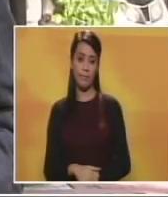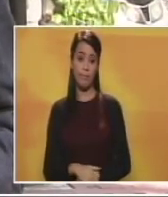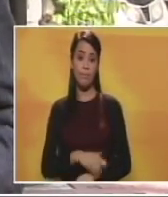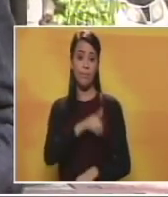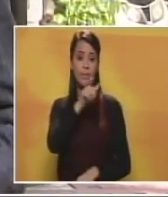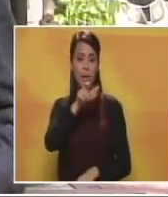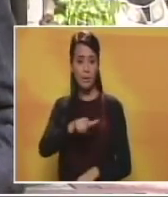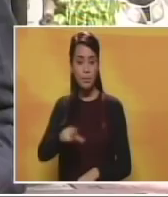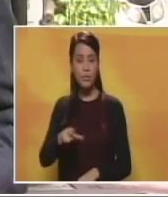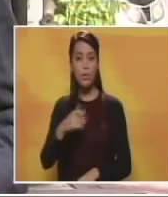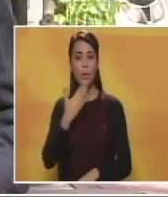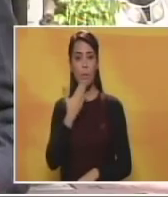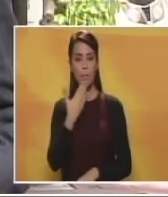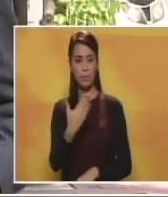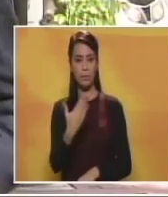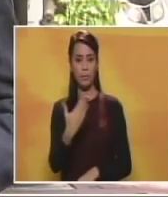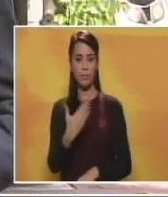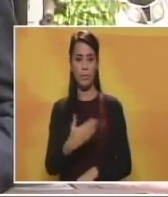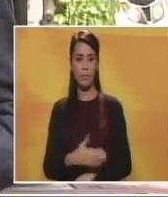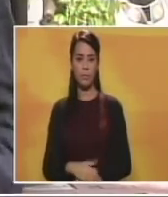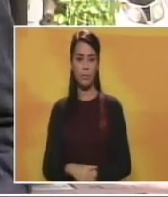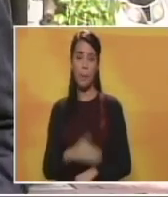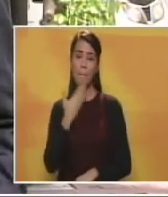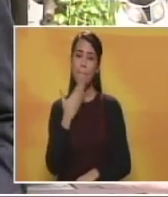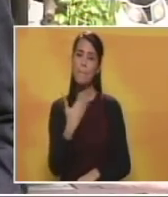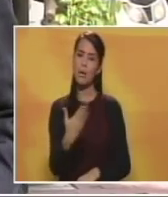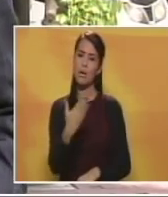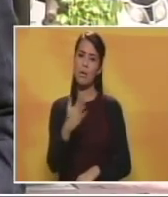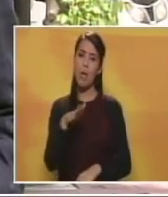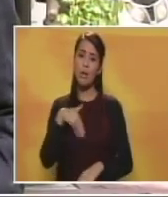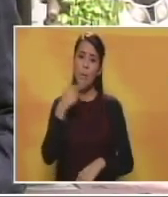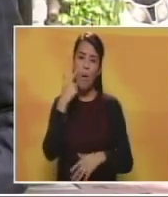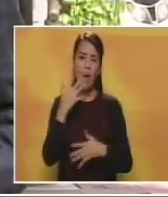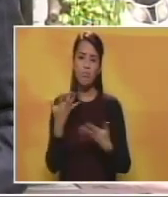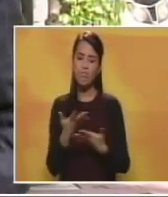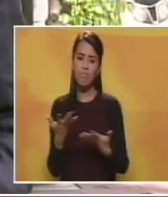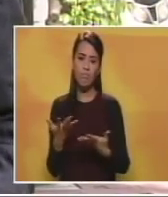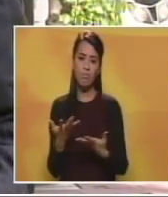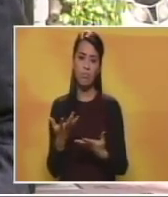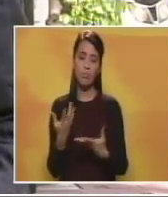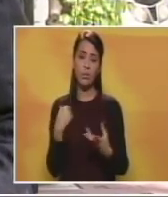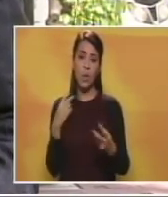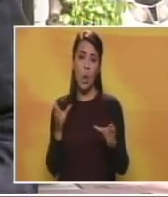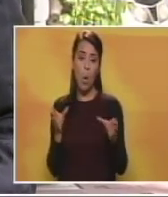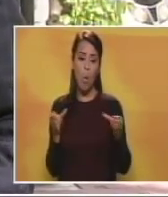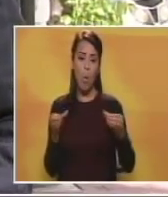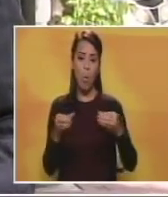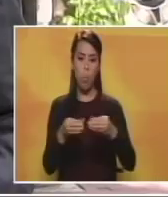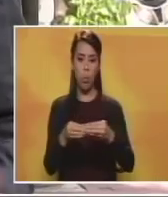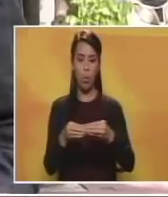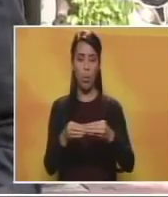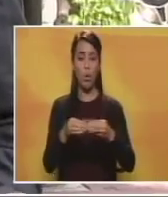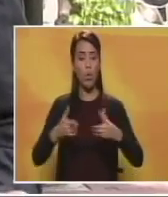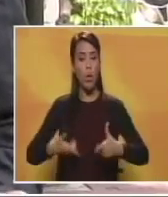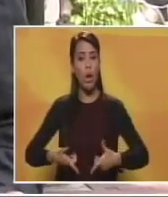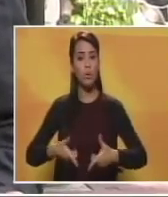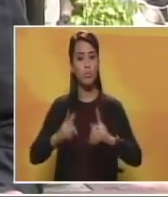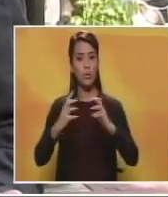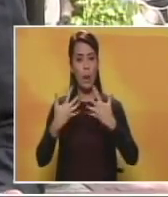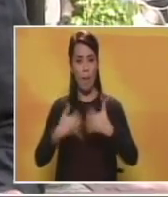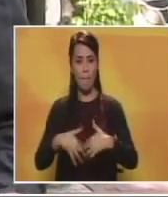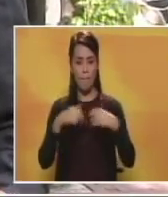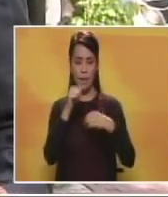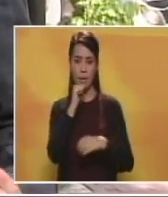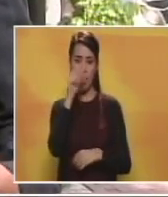están exigiendo por lo menos la posibilidad de tener un encuentro con autoridades de